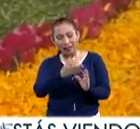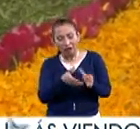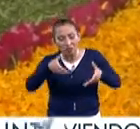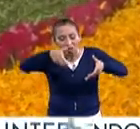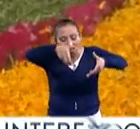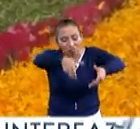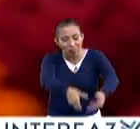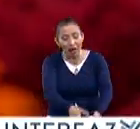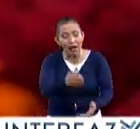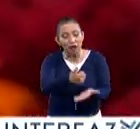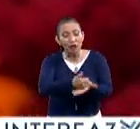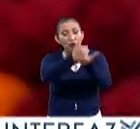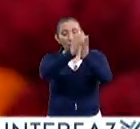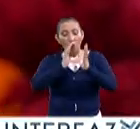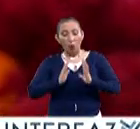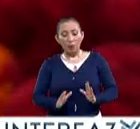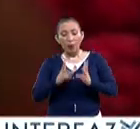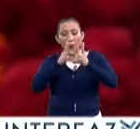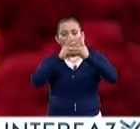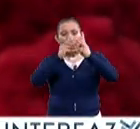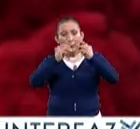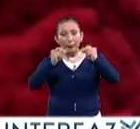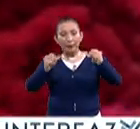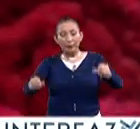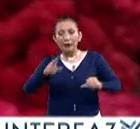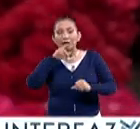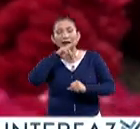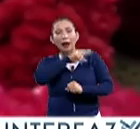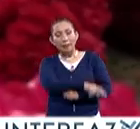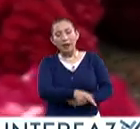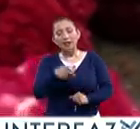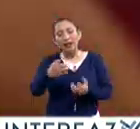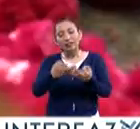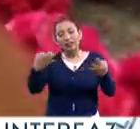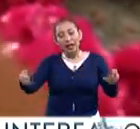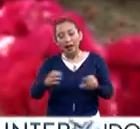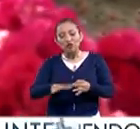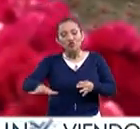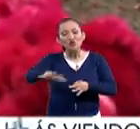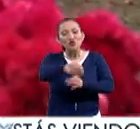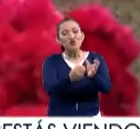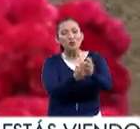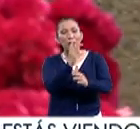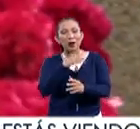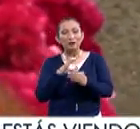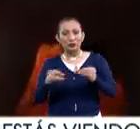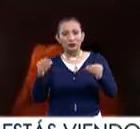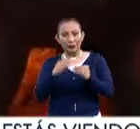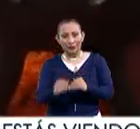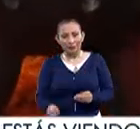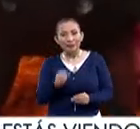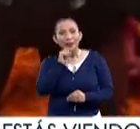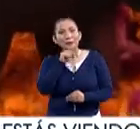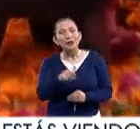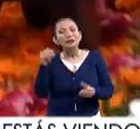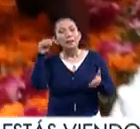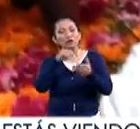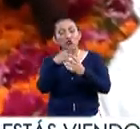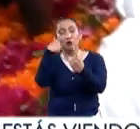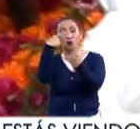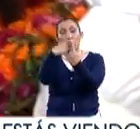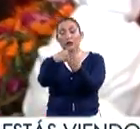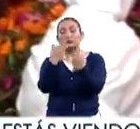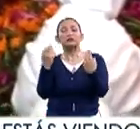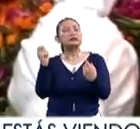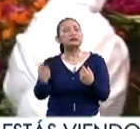enterraba. Eso ayudaba a que el cuerpo se desintegrara más rápido y que la tierra brindara nuevos frutos. Además, se colocó una cruz